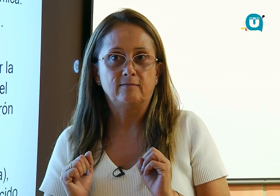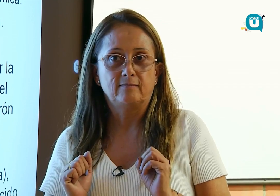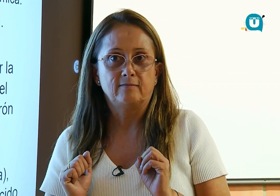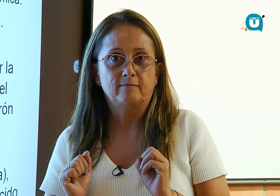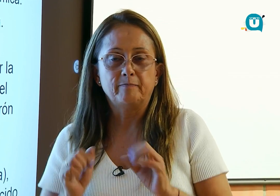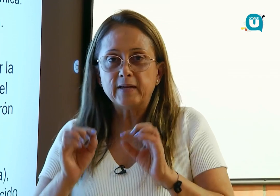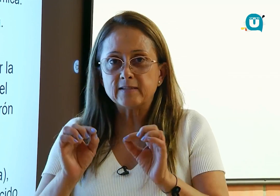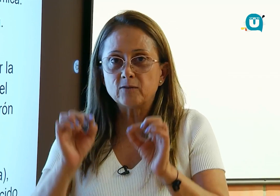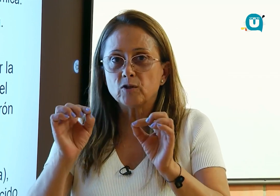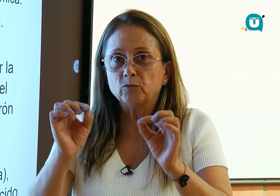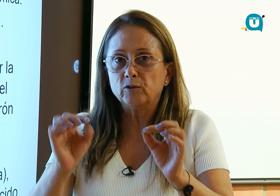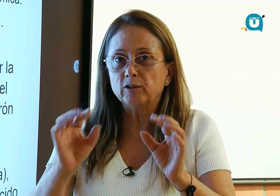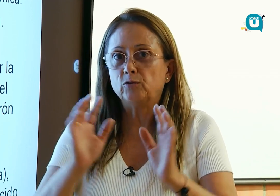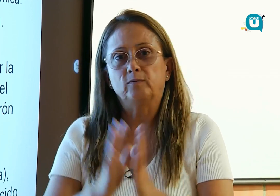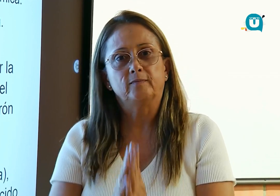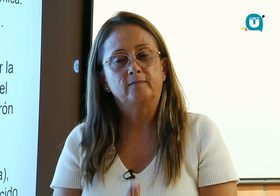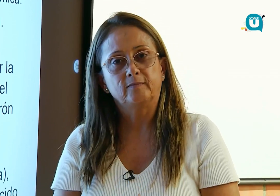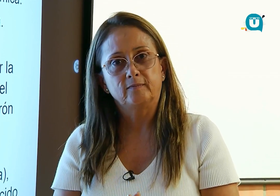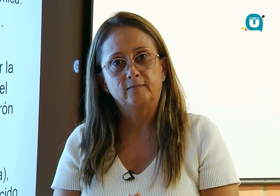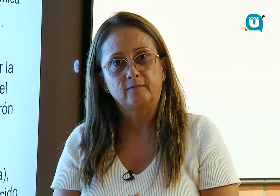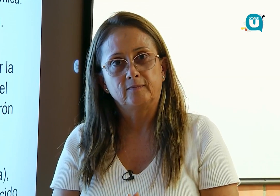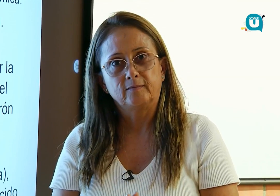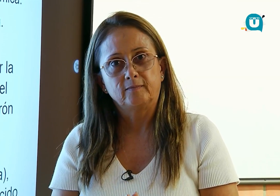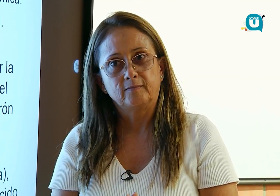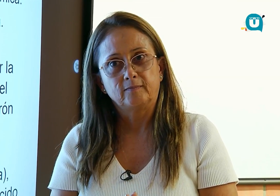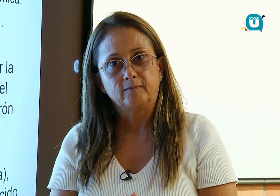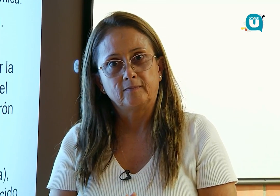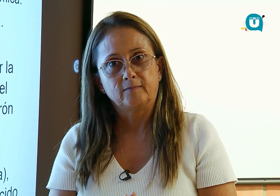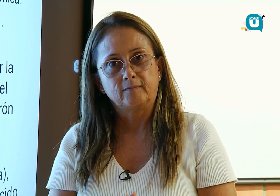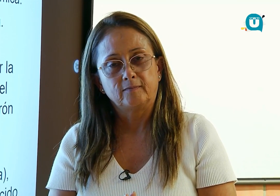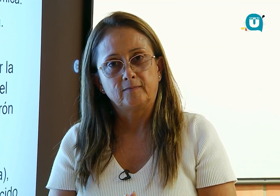hornblenda? Piensen un segundito.